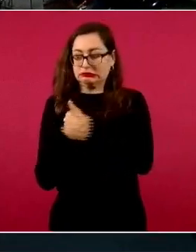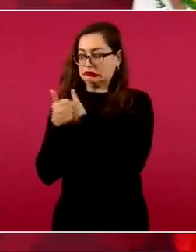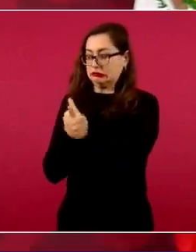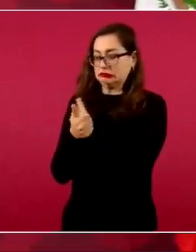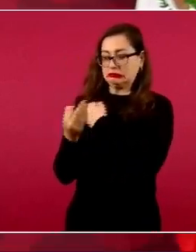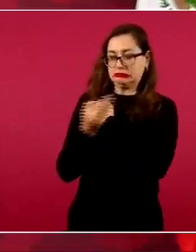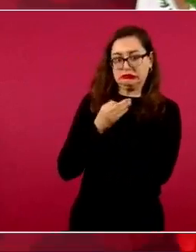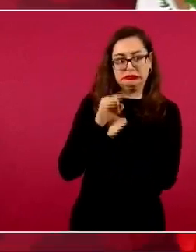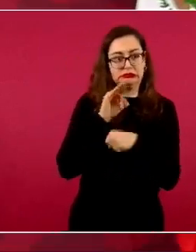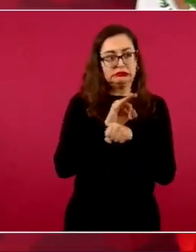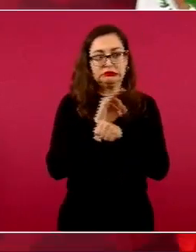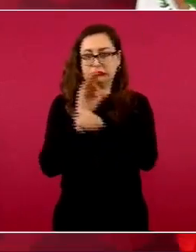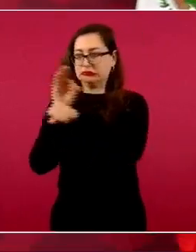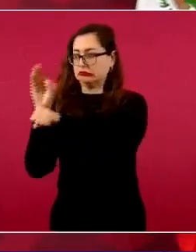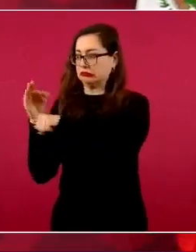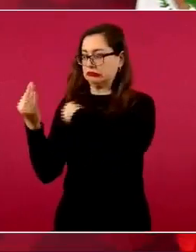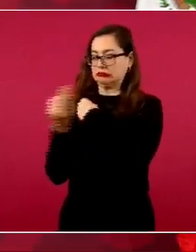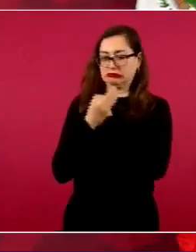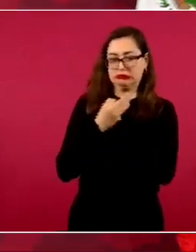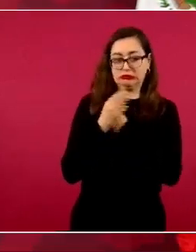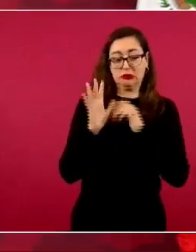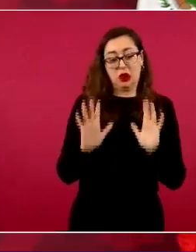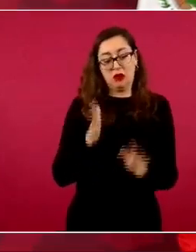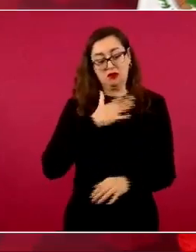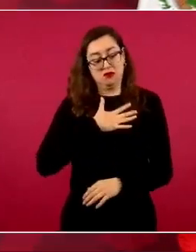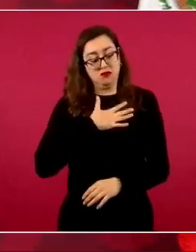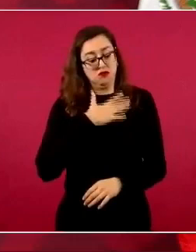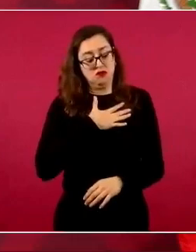bajo el criterio de la autonomía.